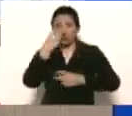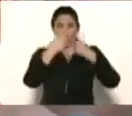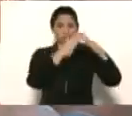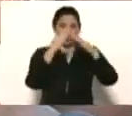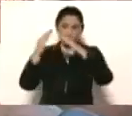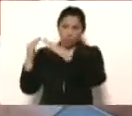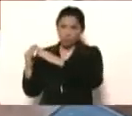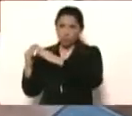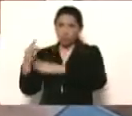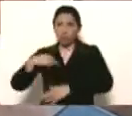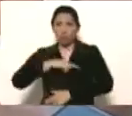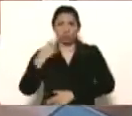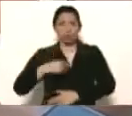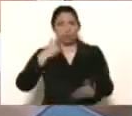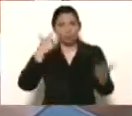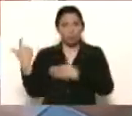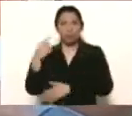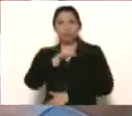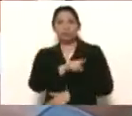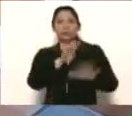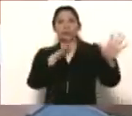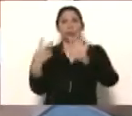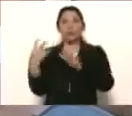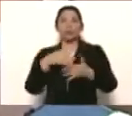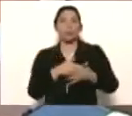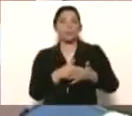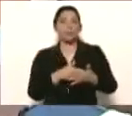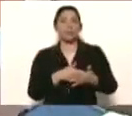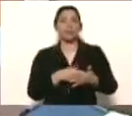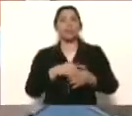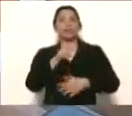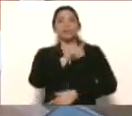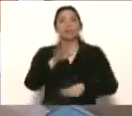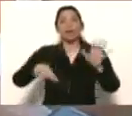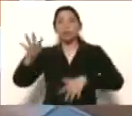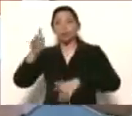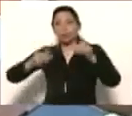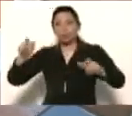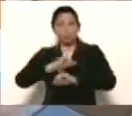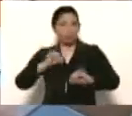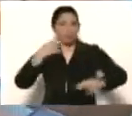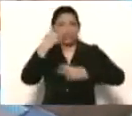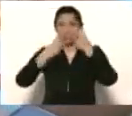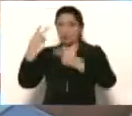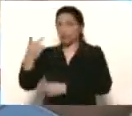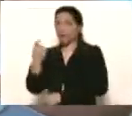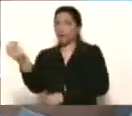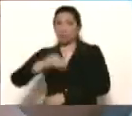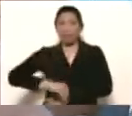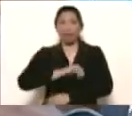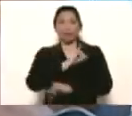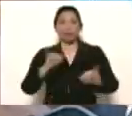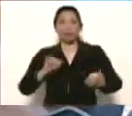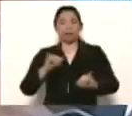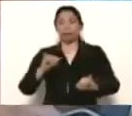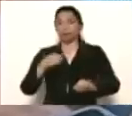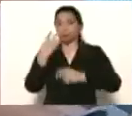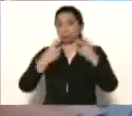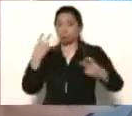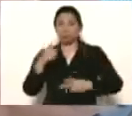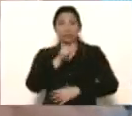así tenemos 192 mil 114 personas a visitar de las cuales ya se han visitado casi todas